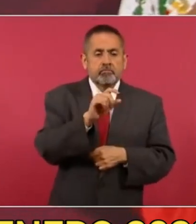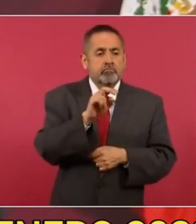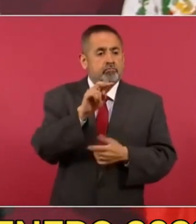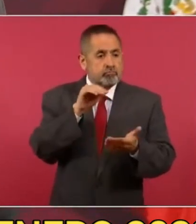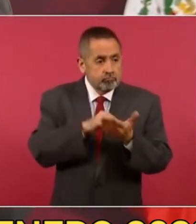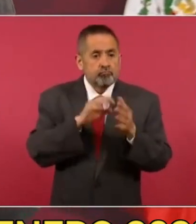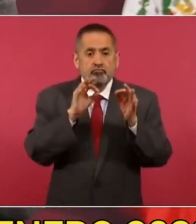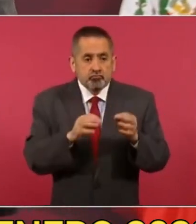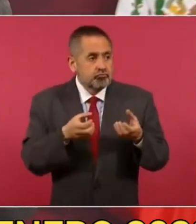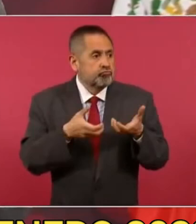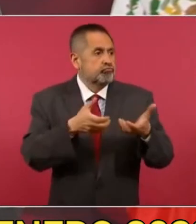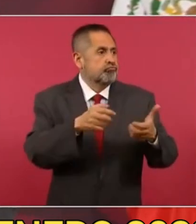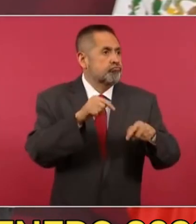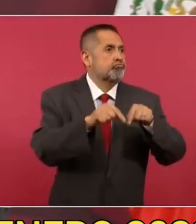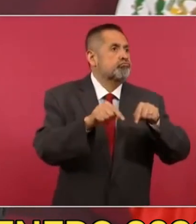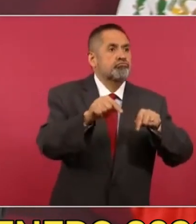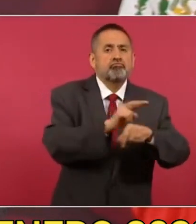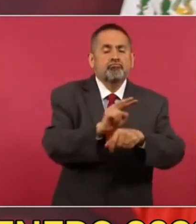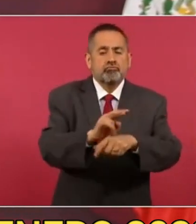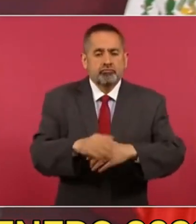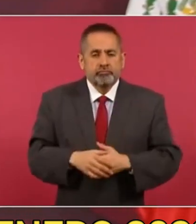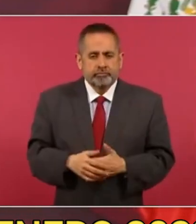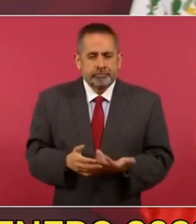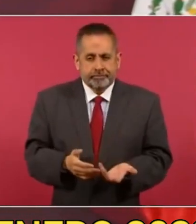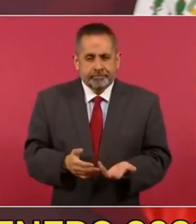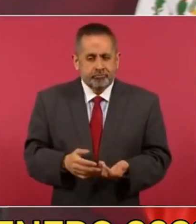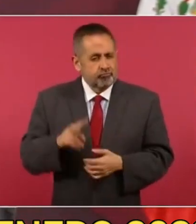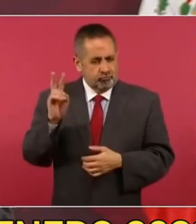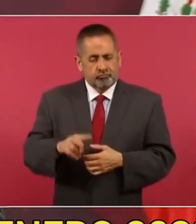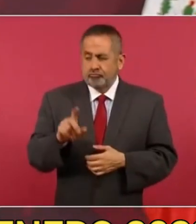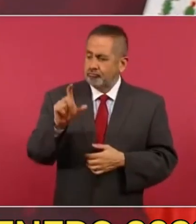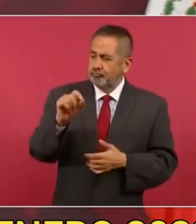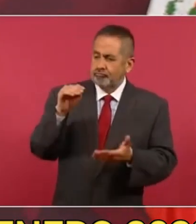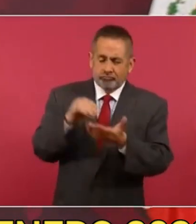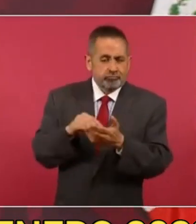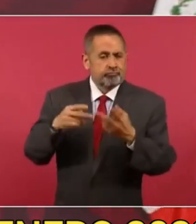Formalmente el gobierno federal contaba con 20,000 elementos